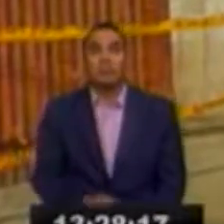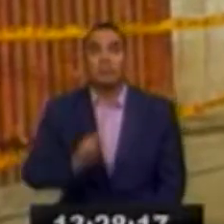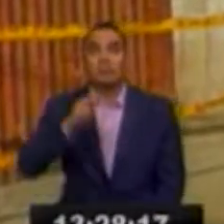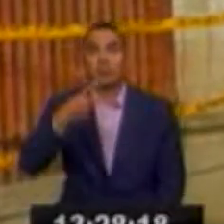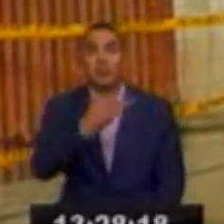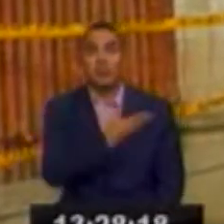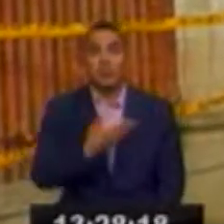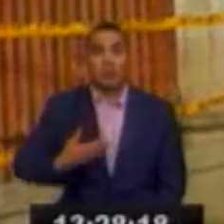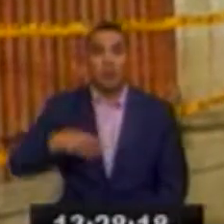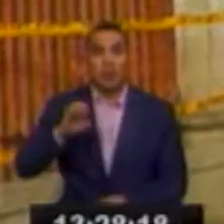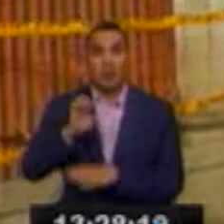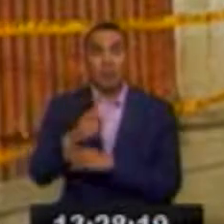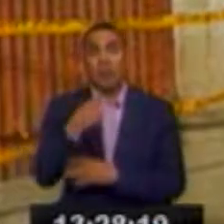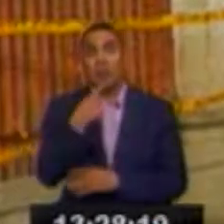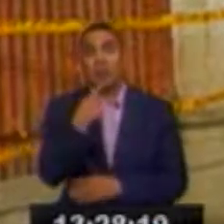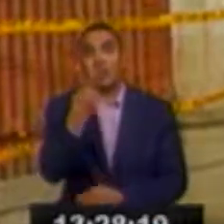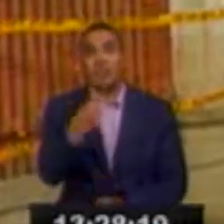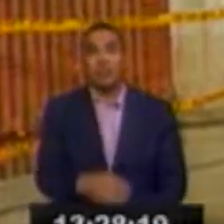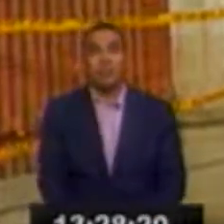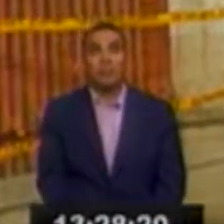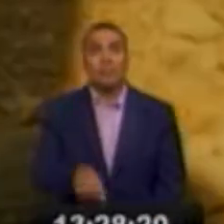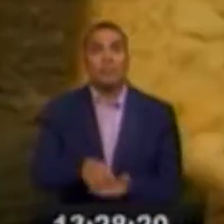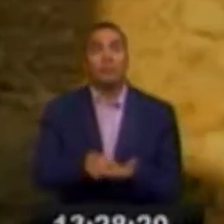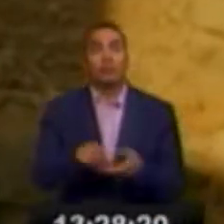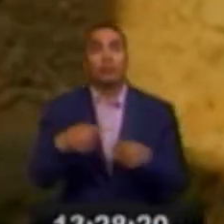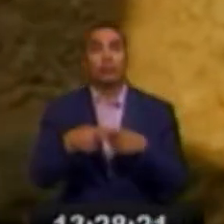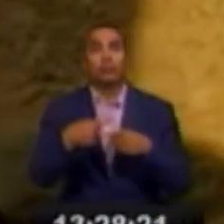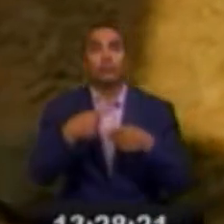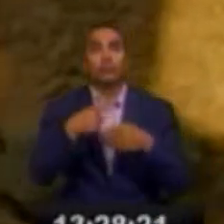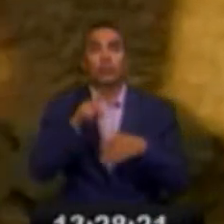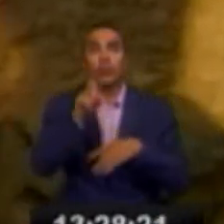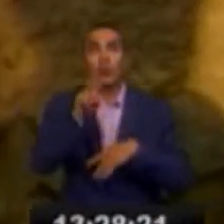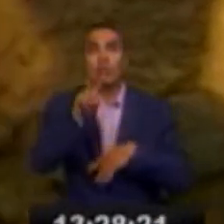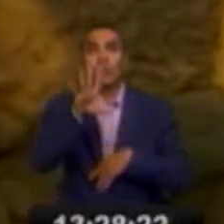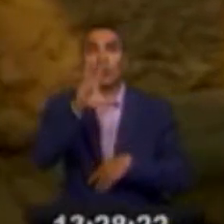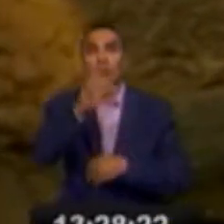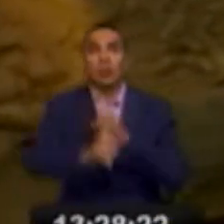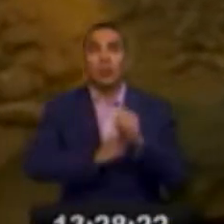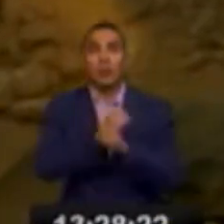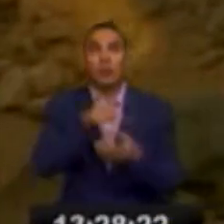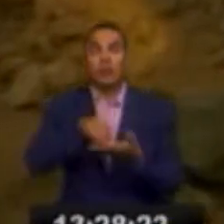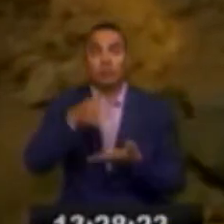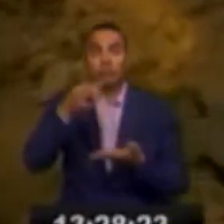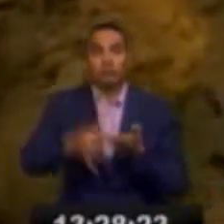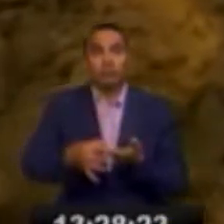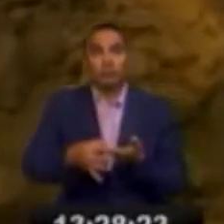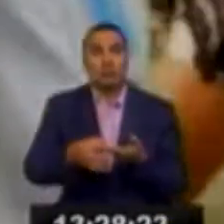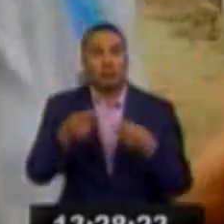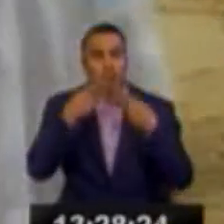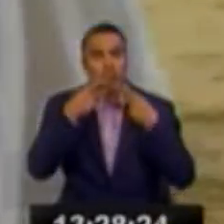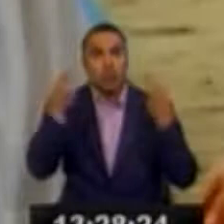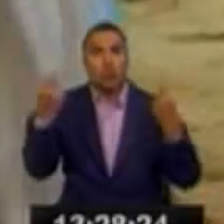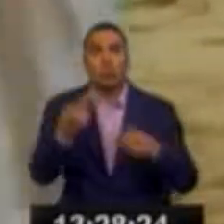la República, Otto Sonnenholzner, en la sesión solemne por los 125 años de cantonización.